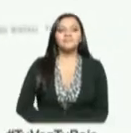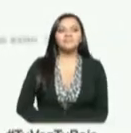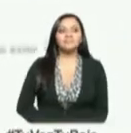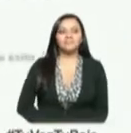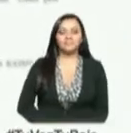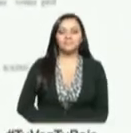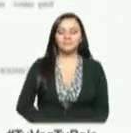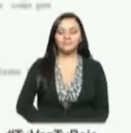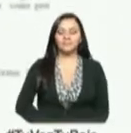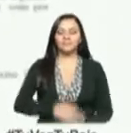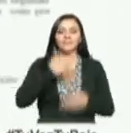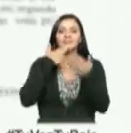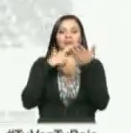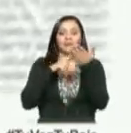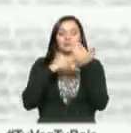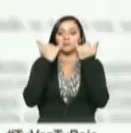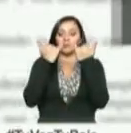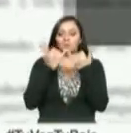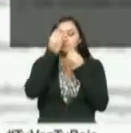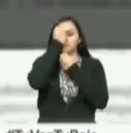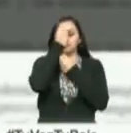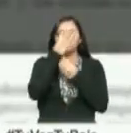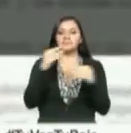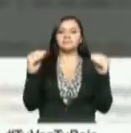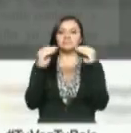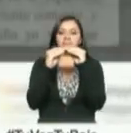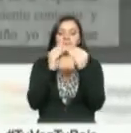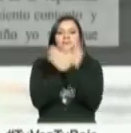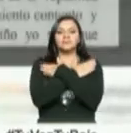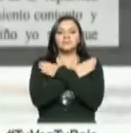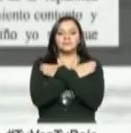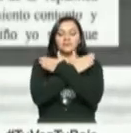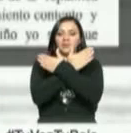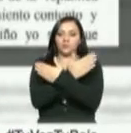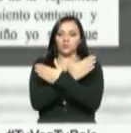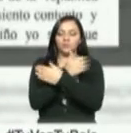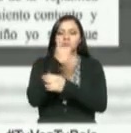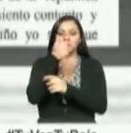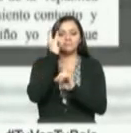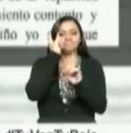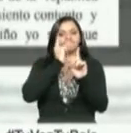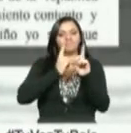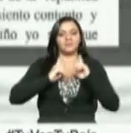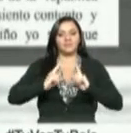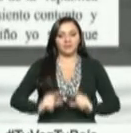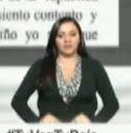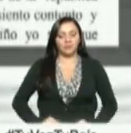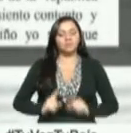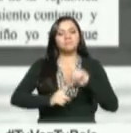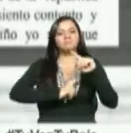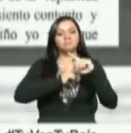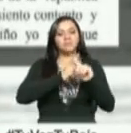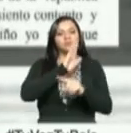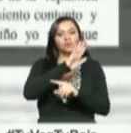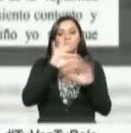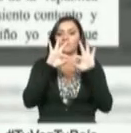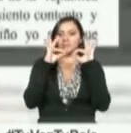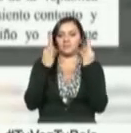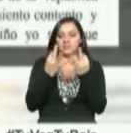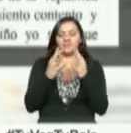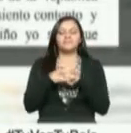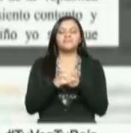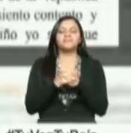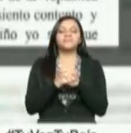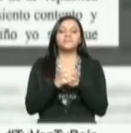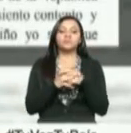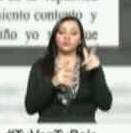Por medio de la presente quiero expresarle mi más sincero saludo, esperando se encuentre muy bien de salud, tanto usted como su digna familia, para